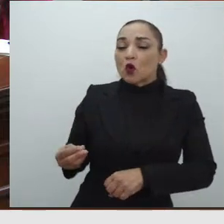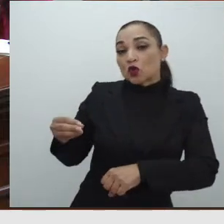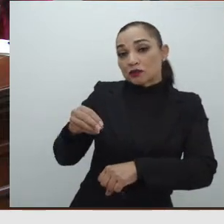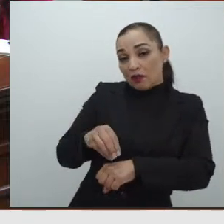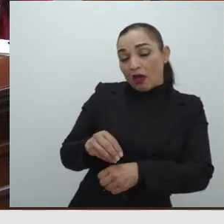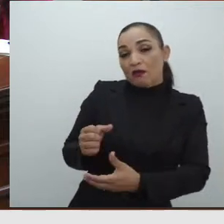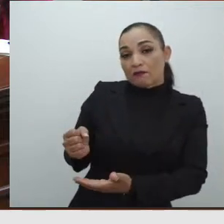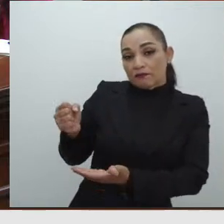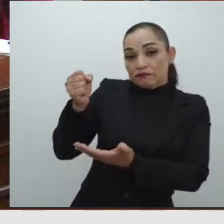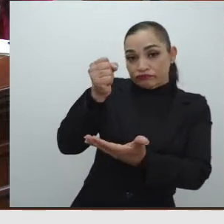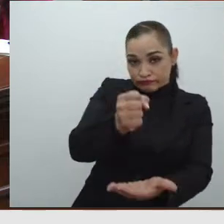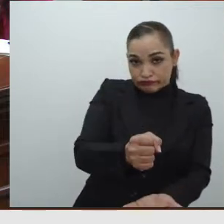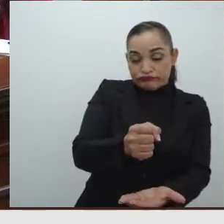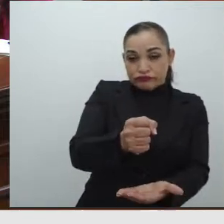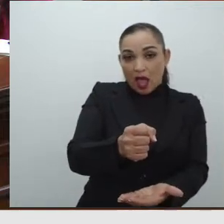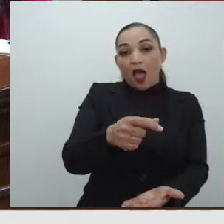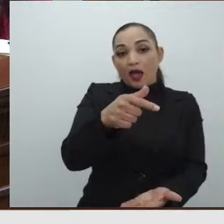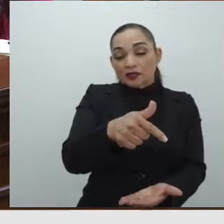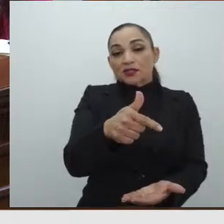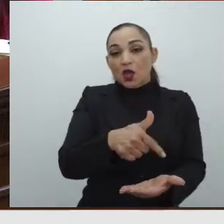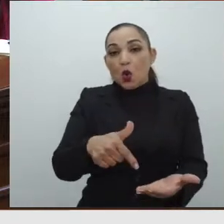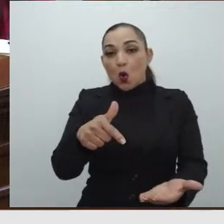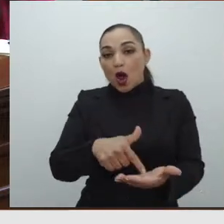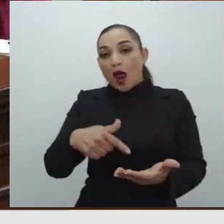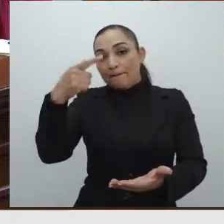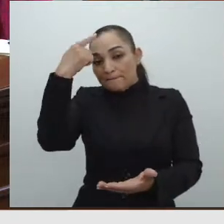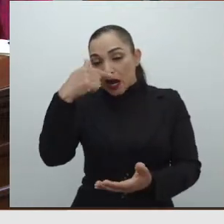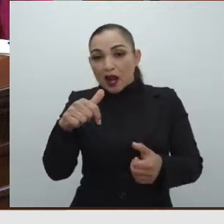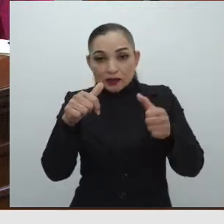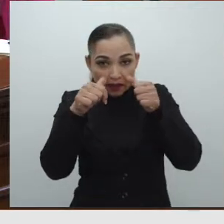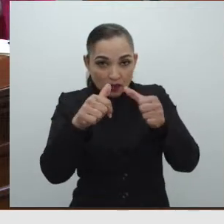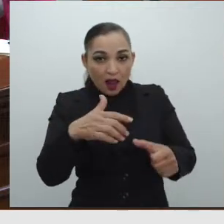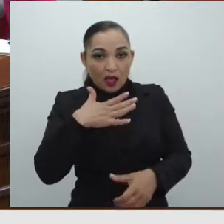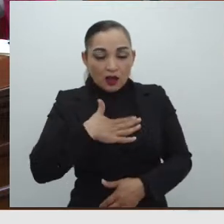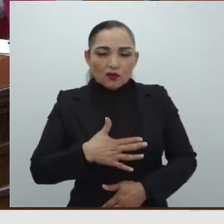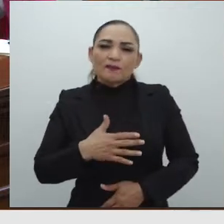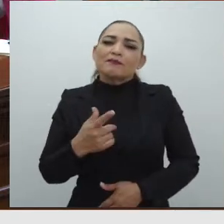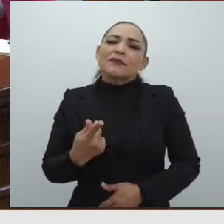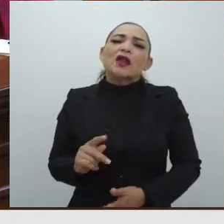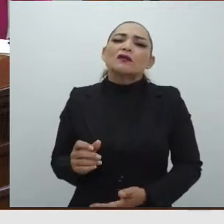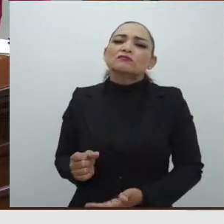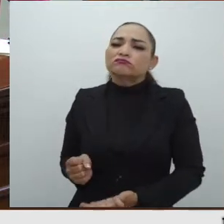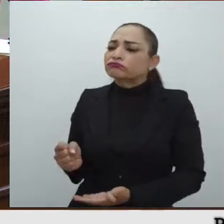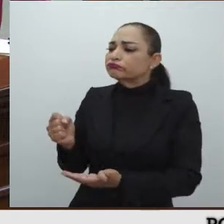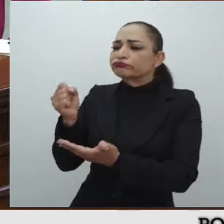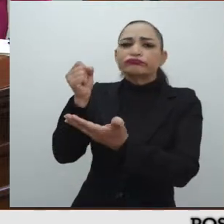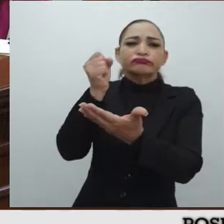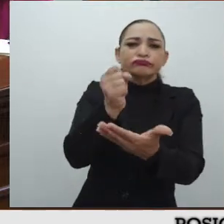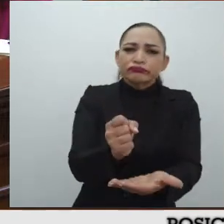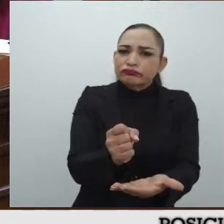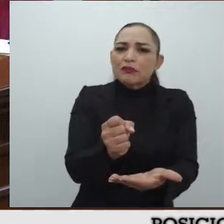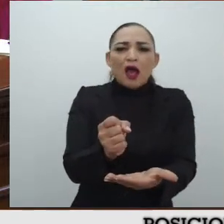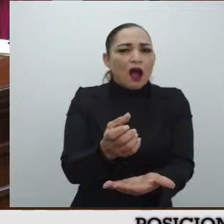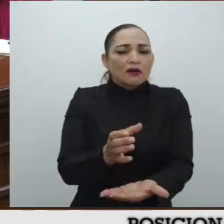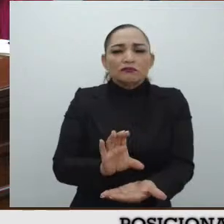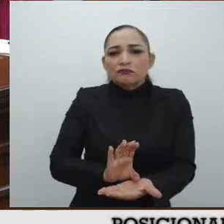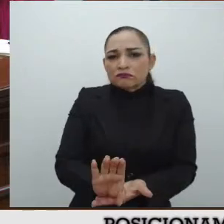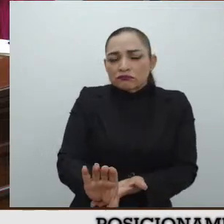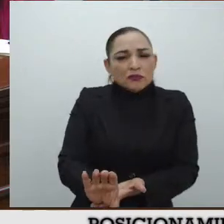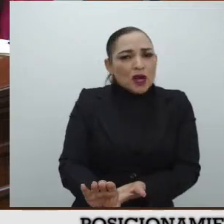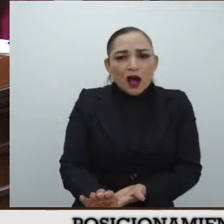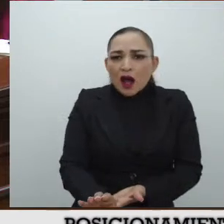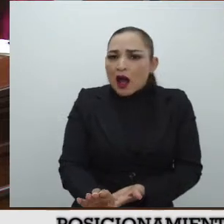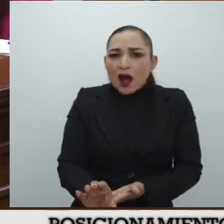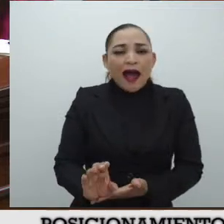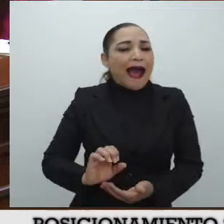de justicia, pero ¿cómo vamos a asignarle presupuesto a algo que no existe? Si realmente hay